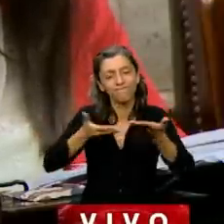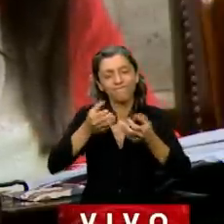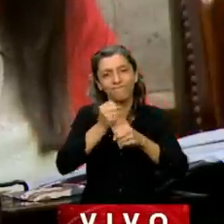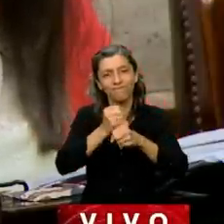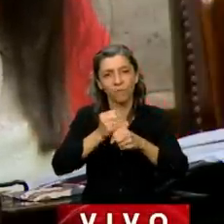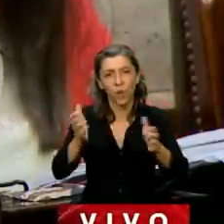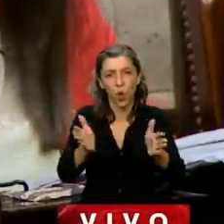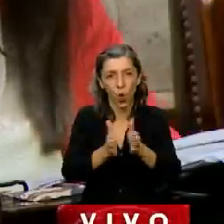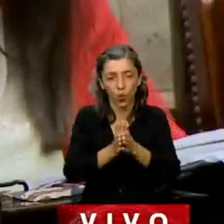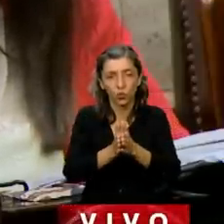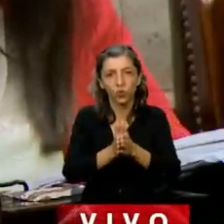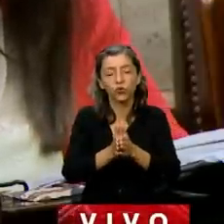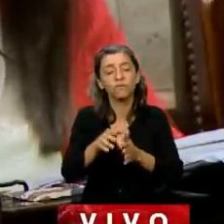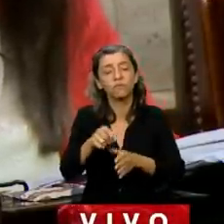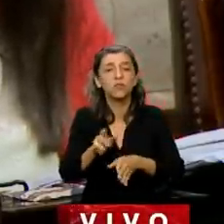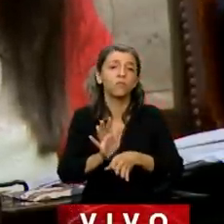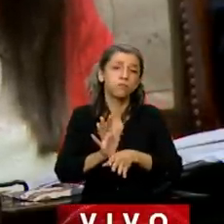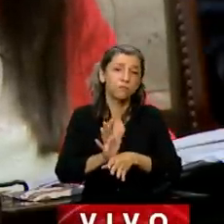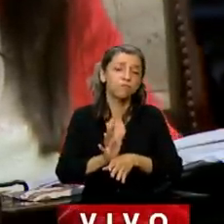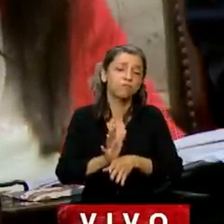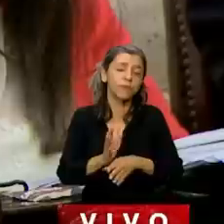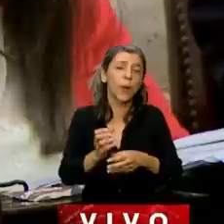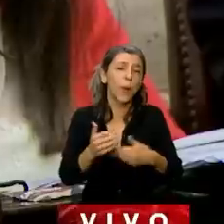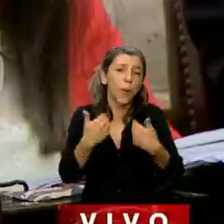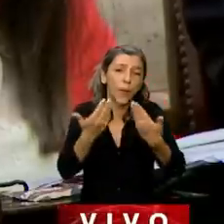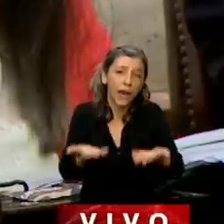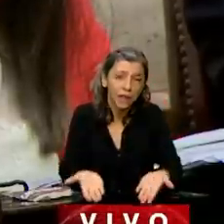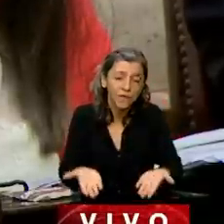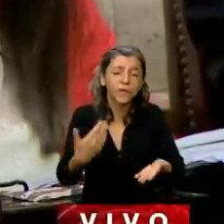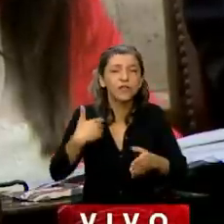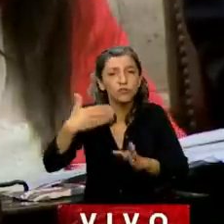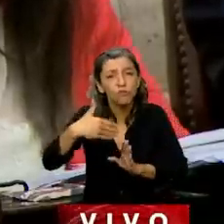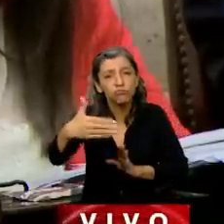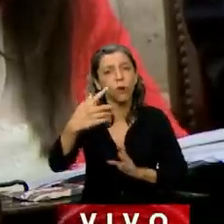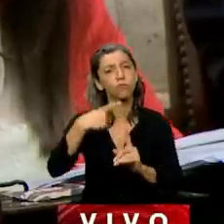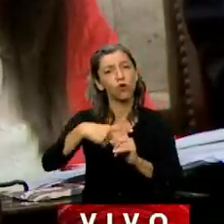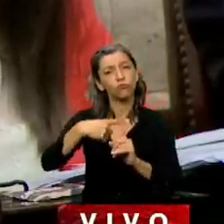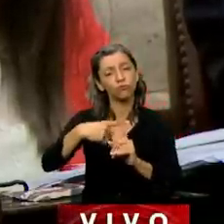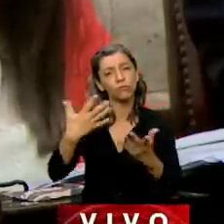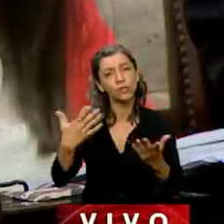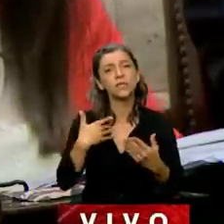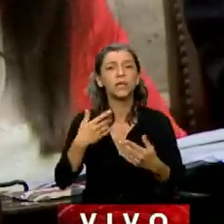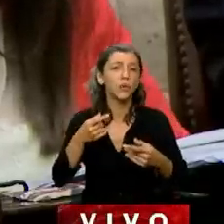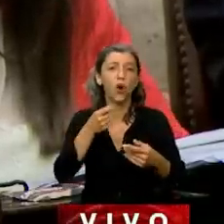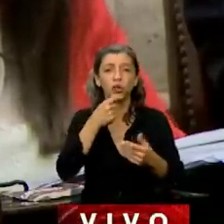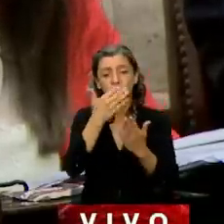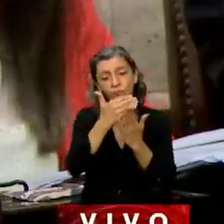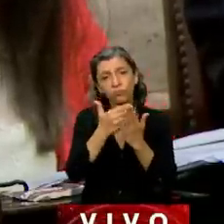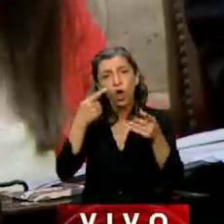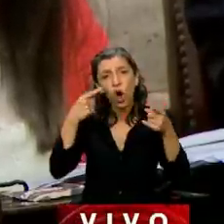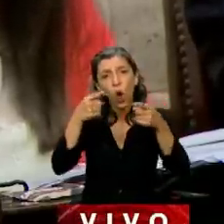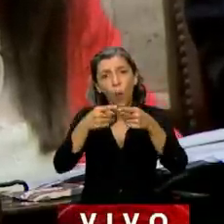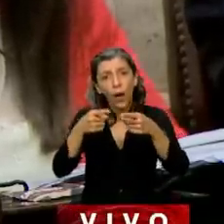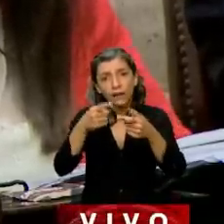es altamente positivo en tanto y cuanto se cumpla con los objetivos que se proponen. Por